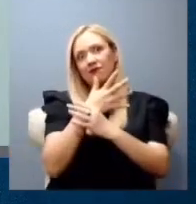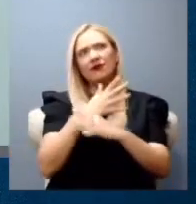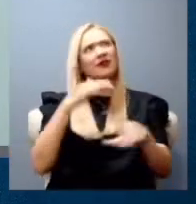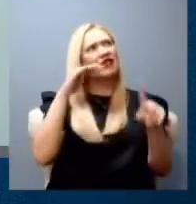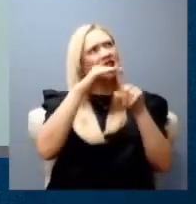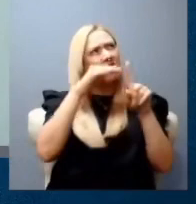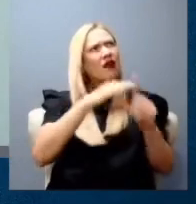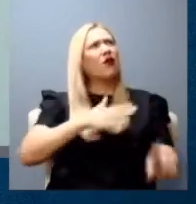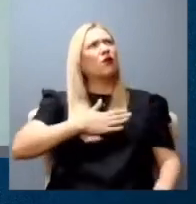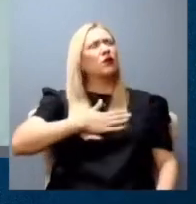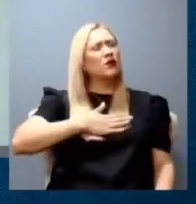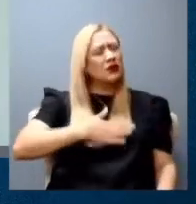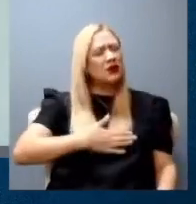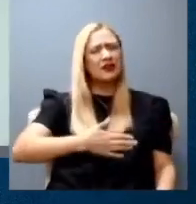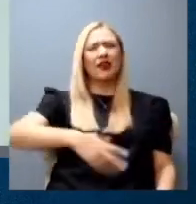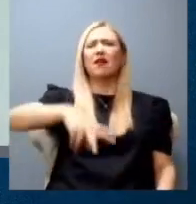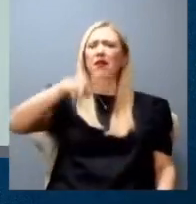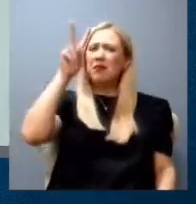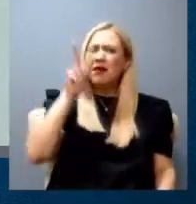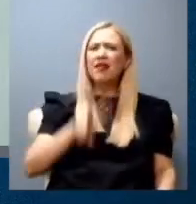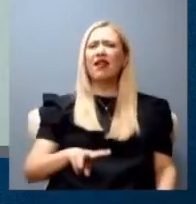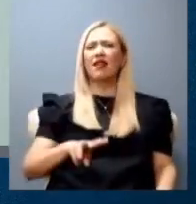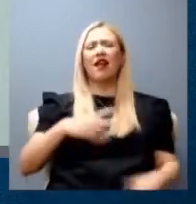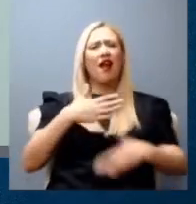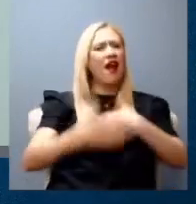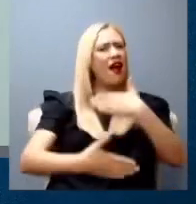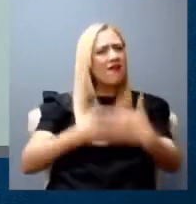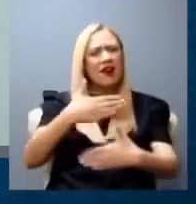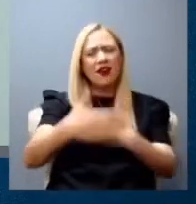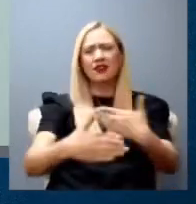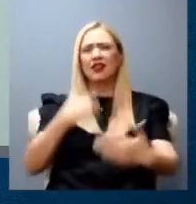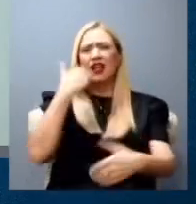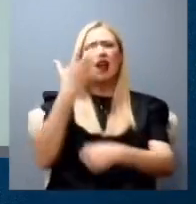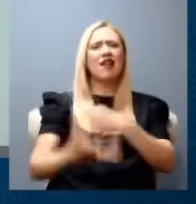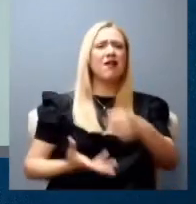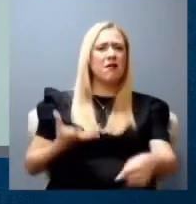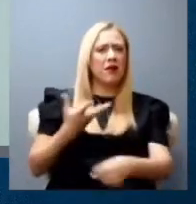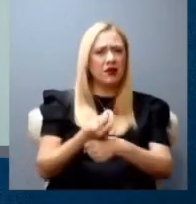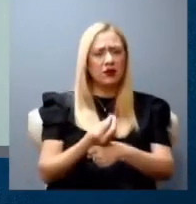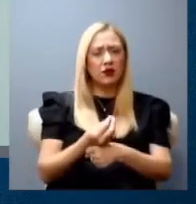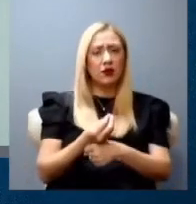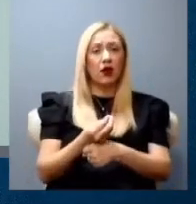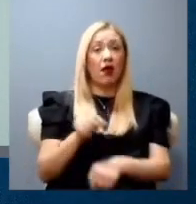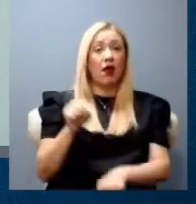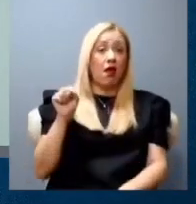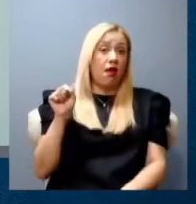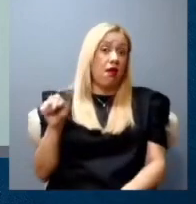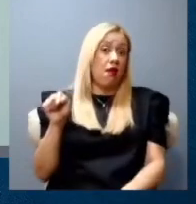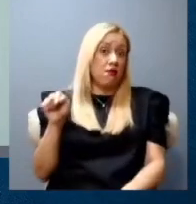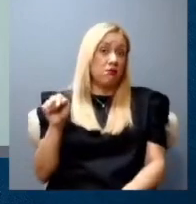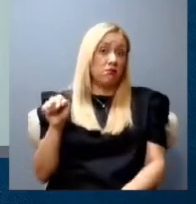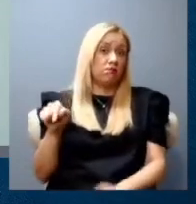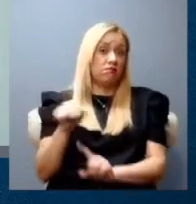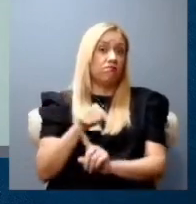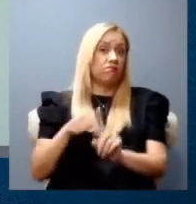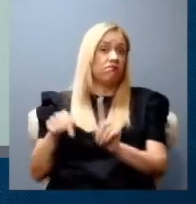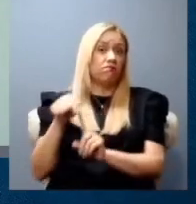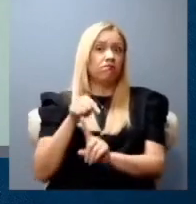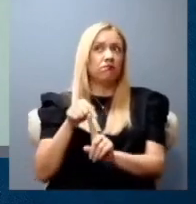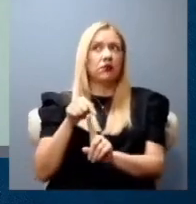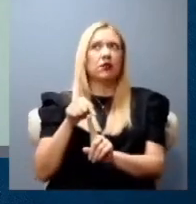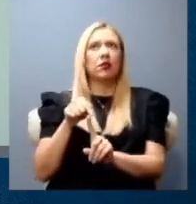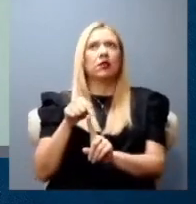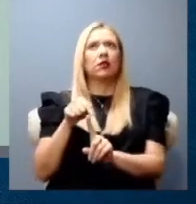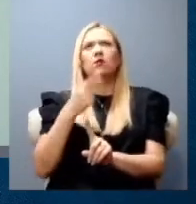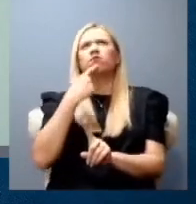justicia, que exista verdad, que se den avances en torno a la reparación. Son quienes, digamos, interponen